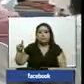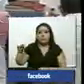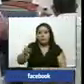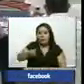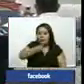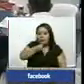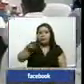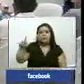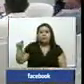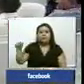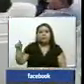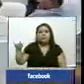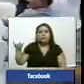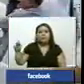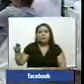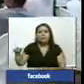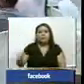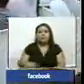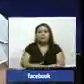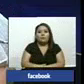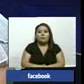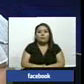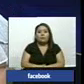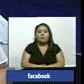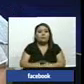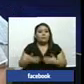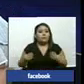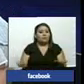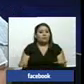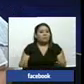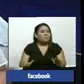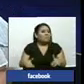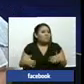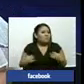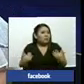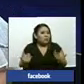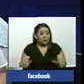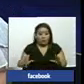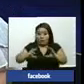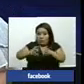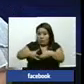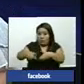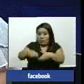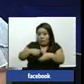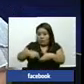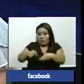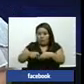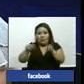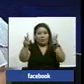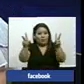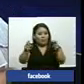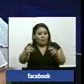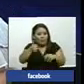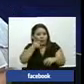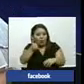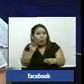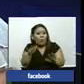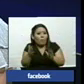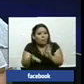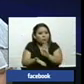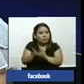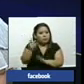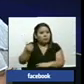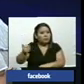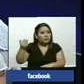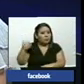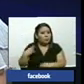Tatiana Funes, Noticiero Hechos. El comportamiento del sector de las telecomunicaciones ha sido muy dinámico en los últimos